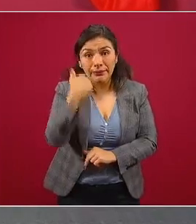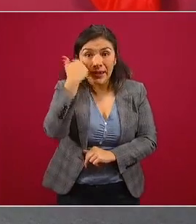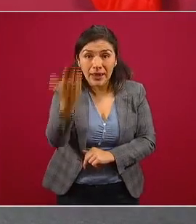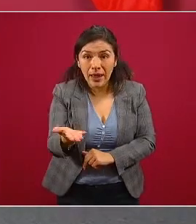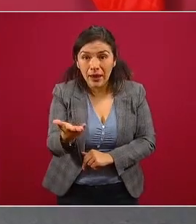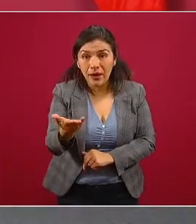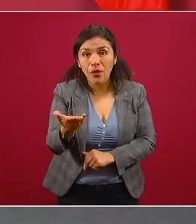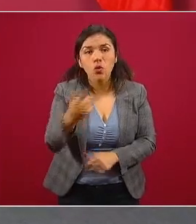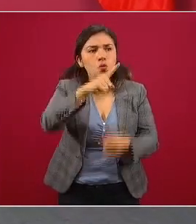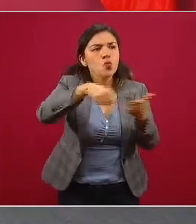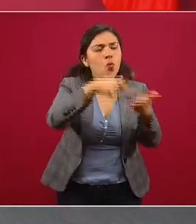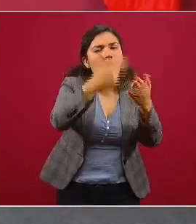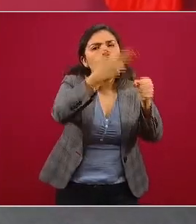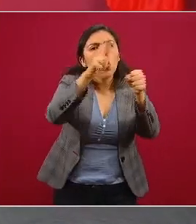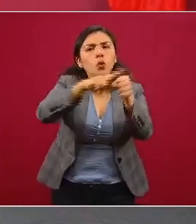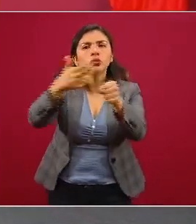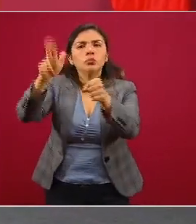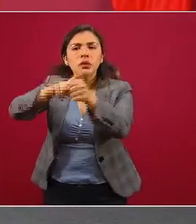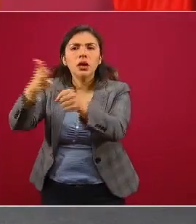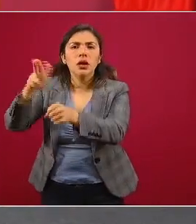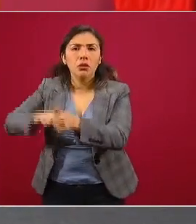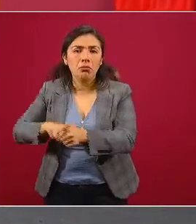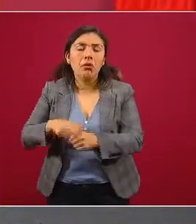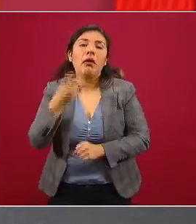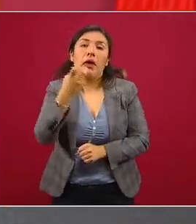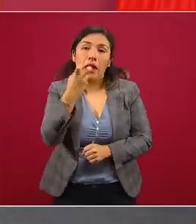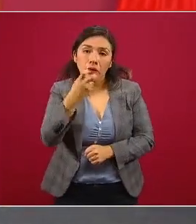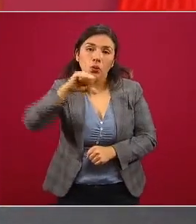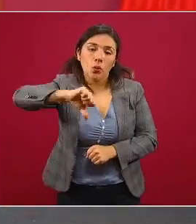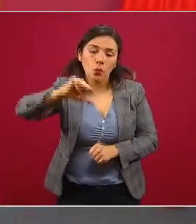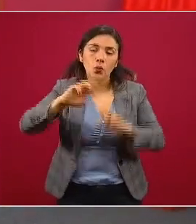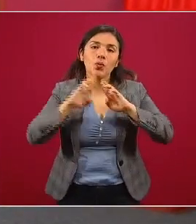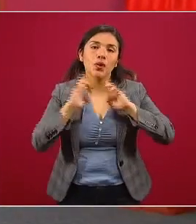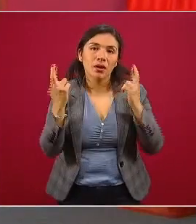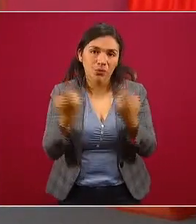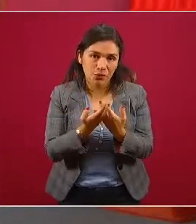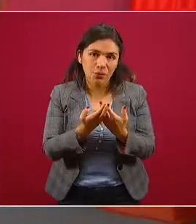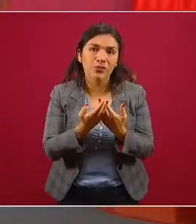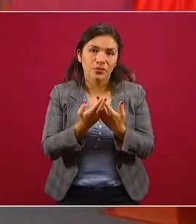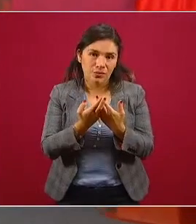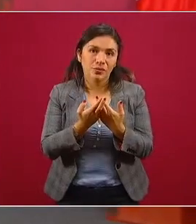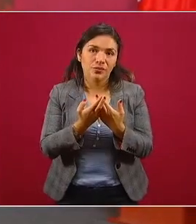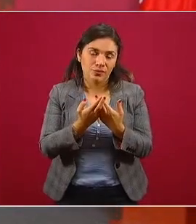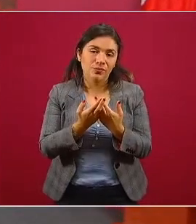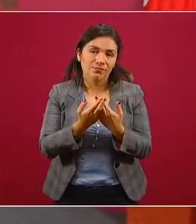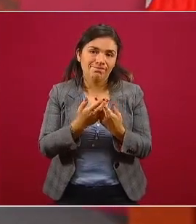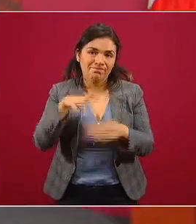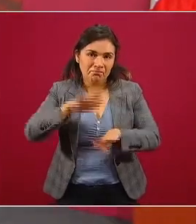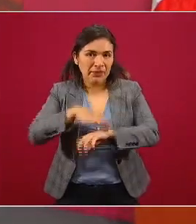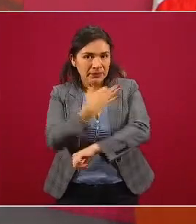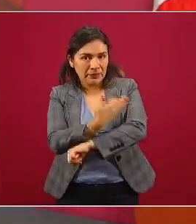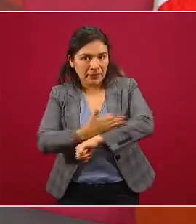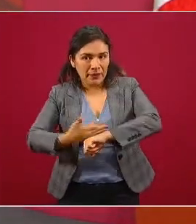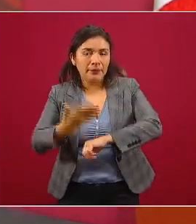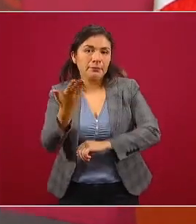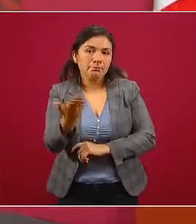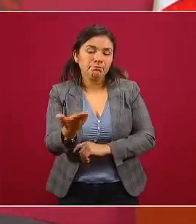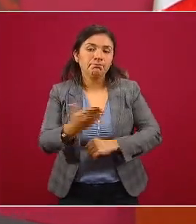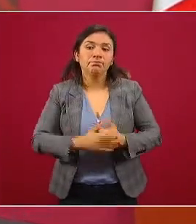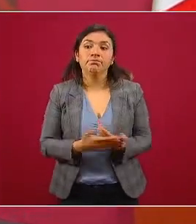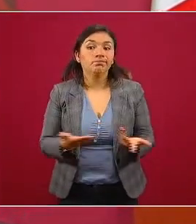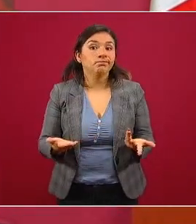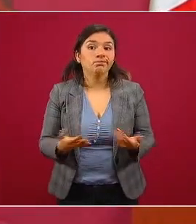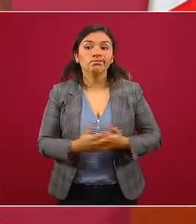en los hospitales, y para eso es la reunión que vamos a tener ahora. Entonces,